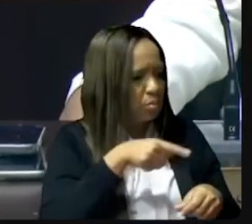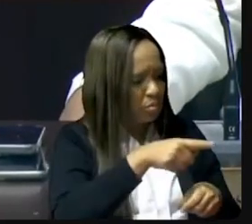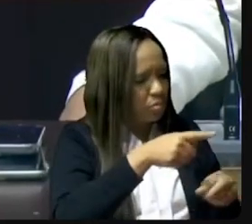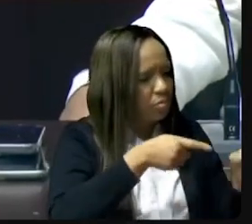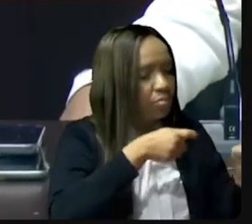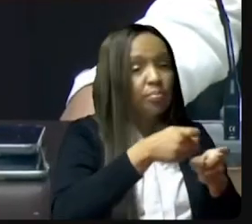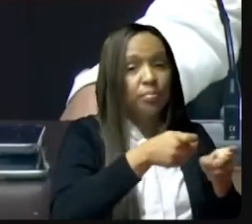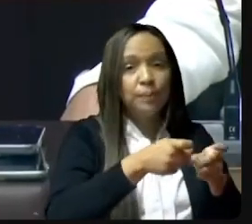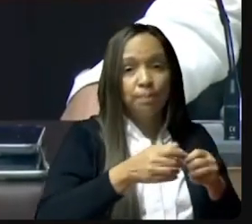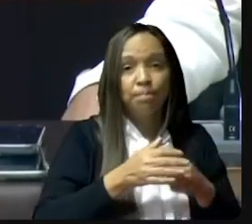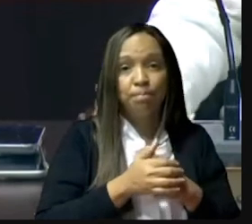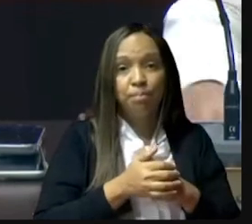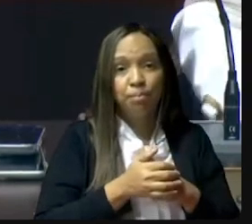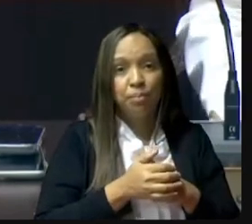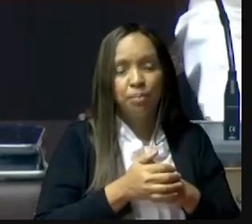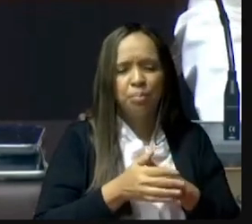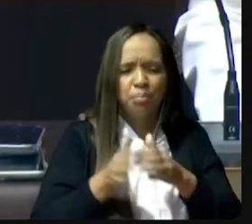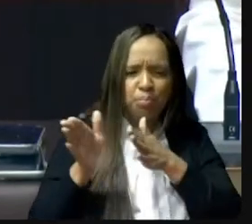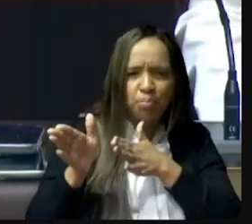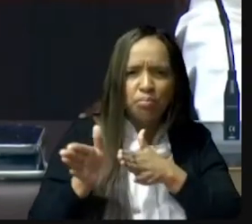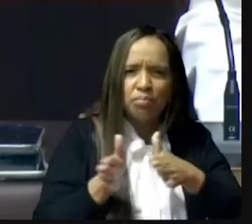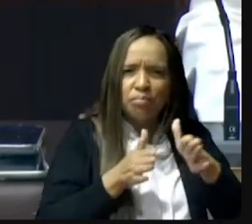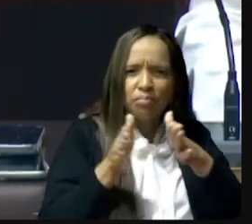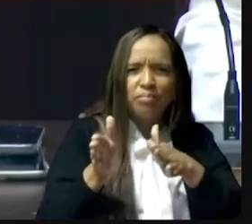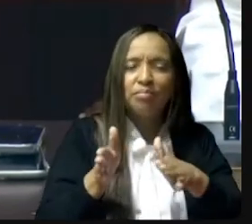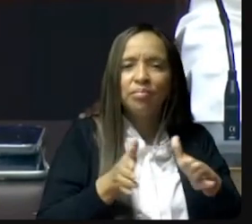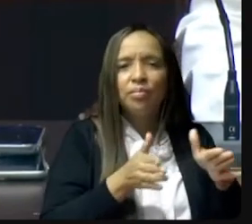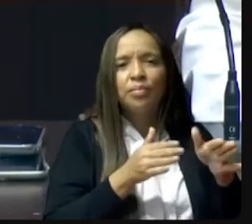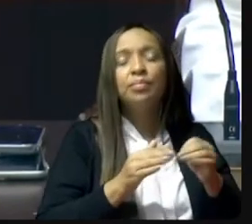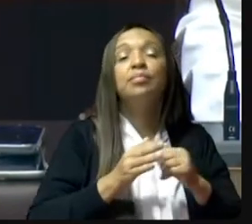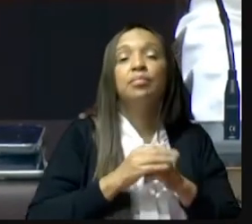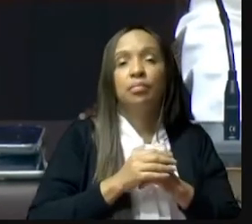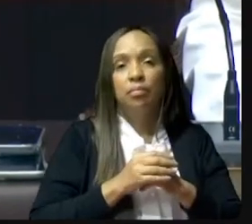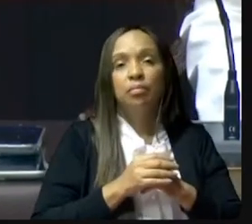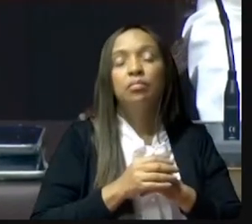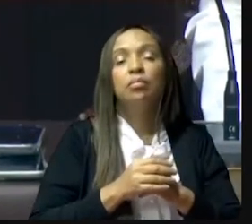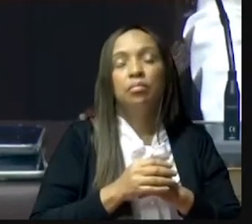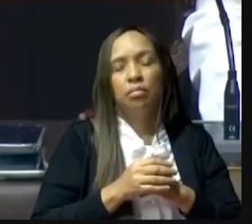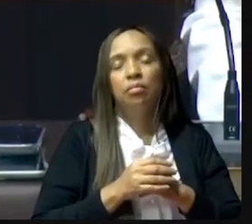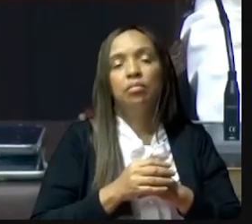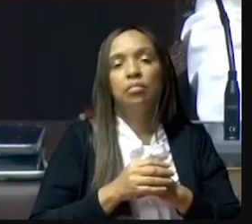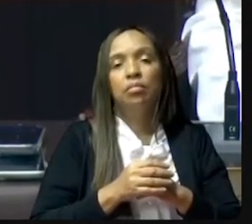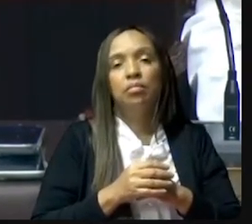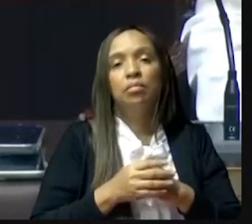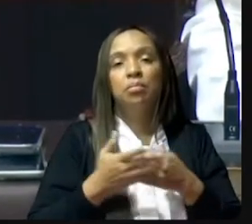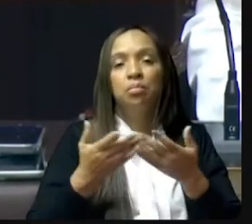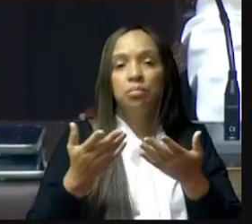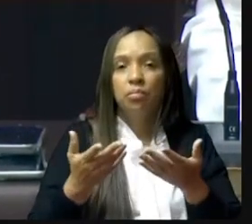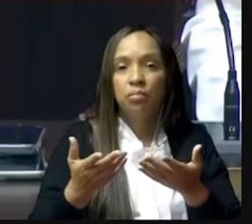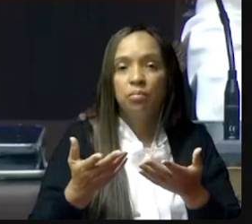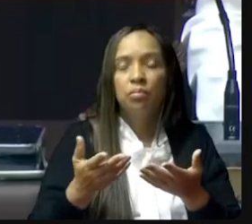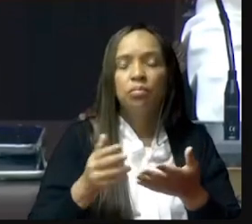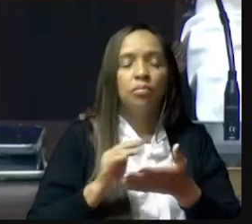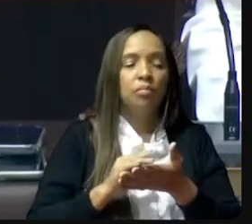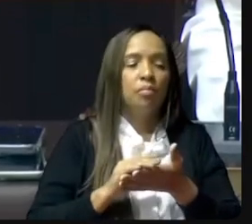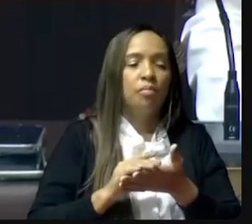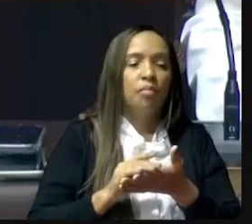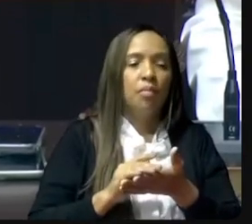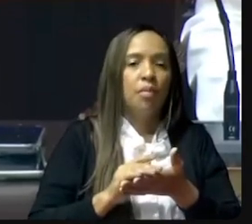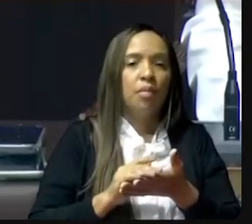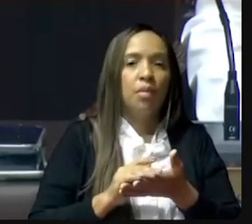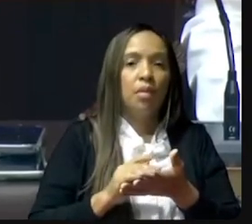sábado vamos a propiciar el estar reuniéndonos con cada una de las